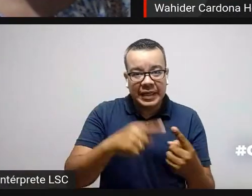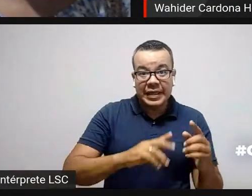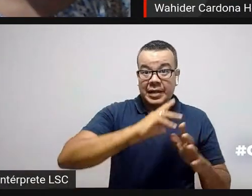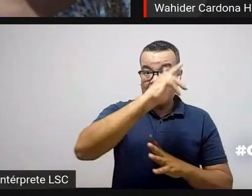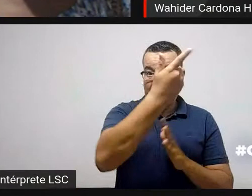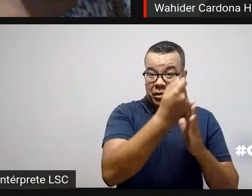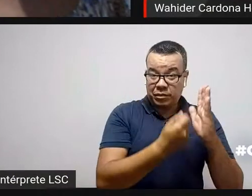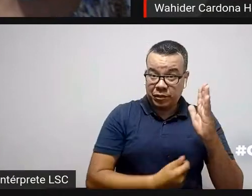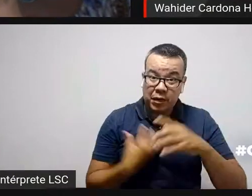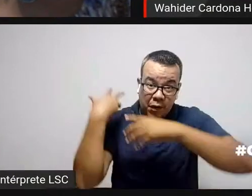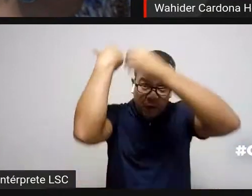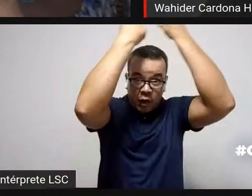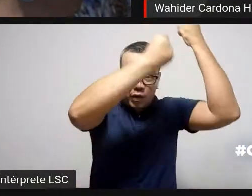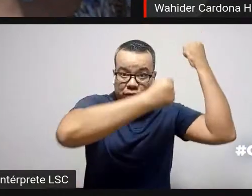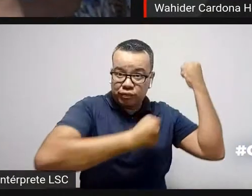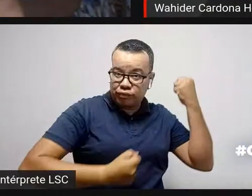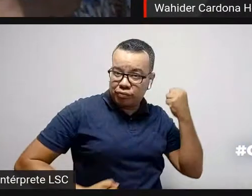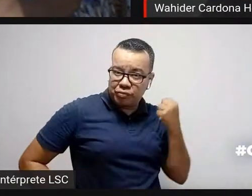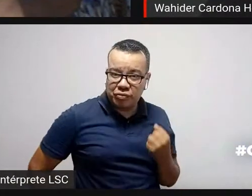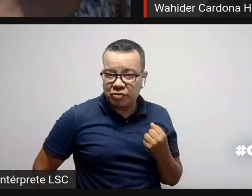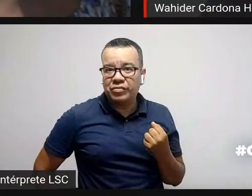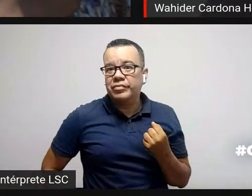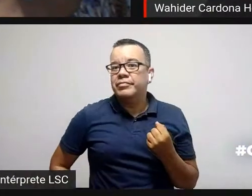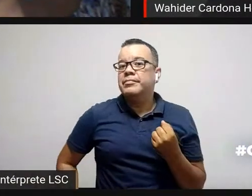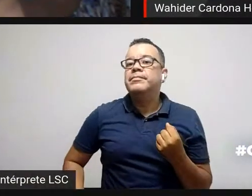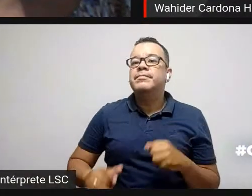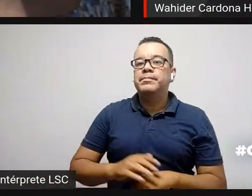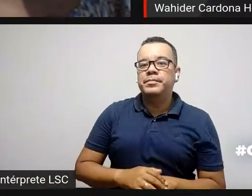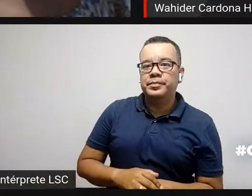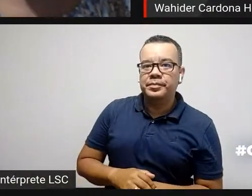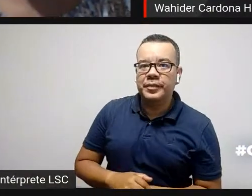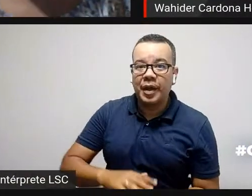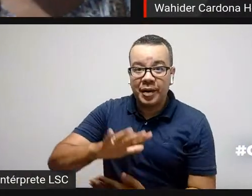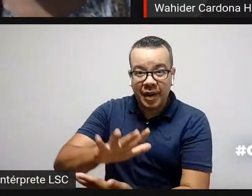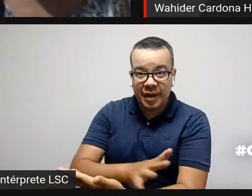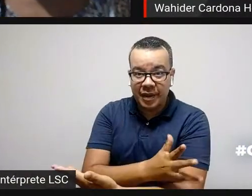mochila, como un blues de despedida.